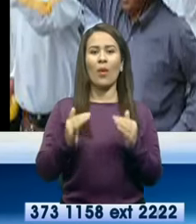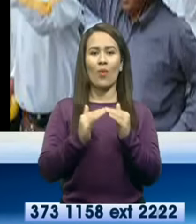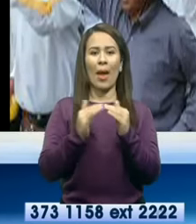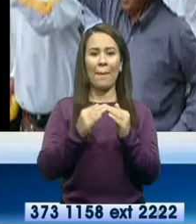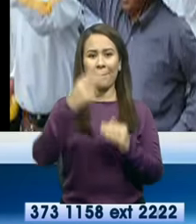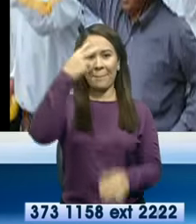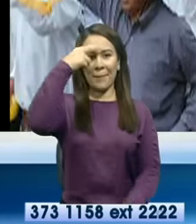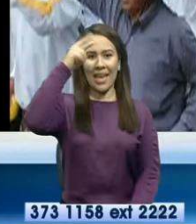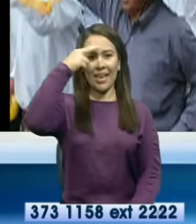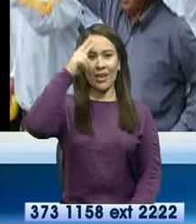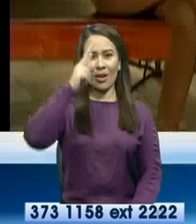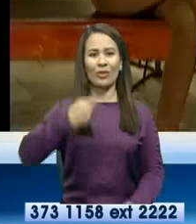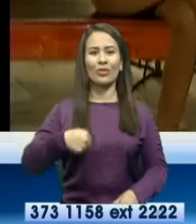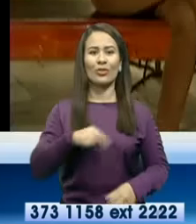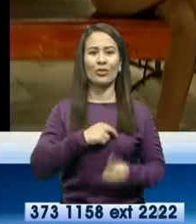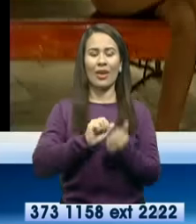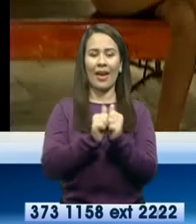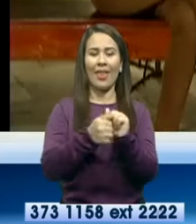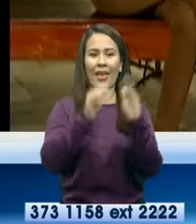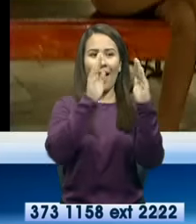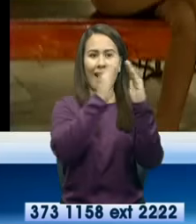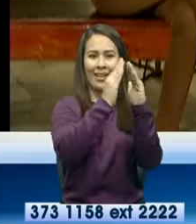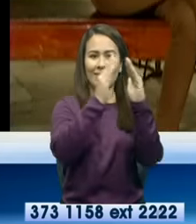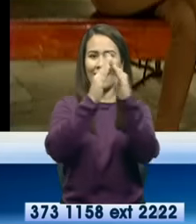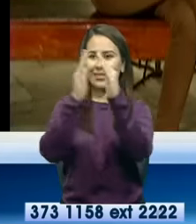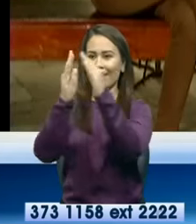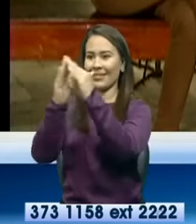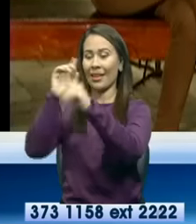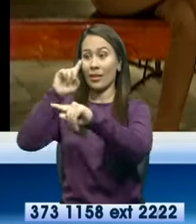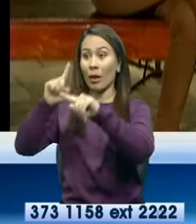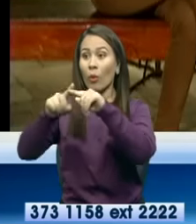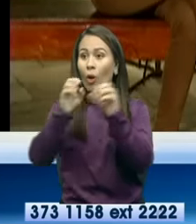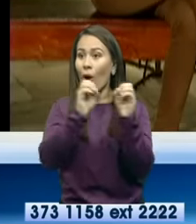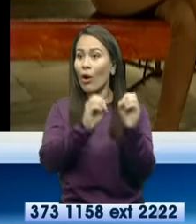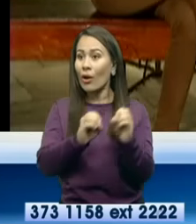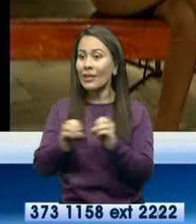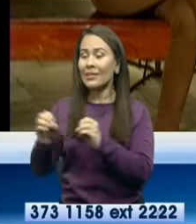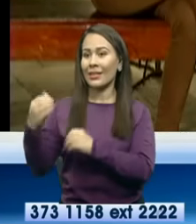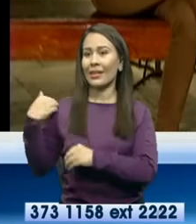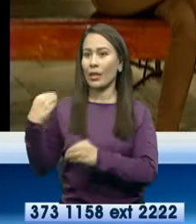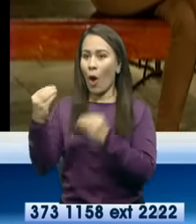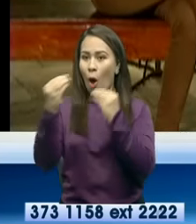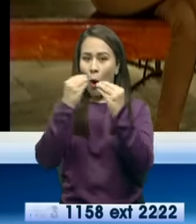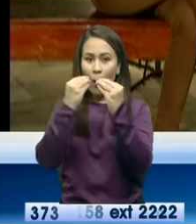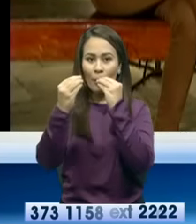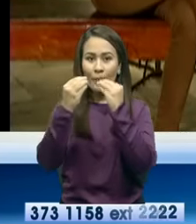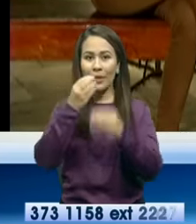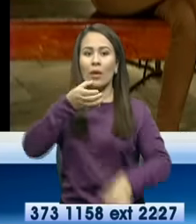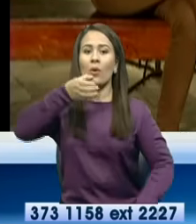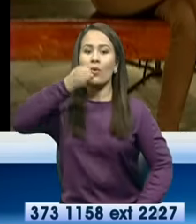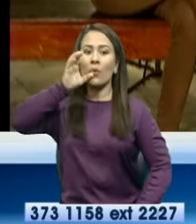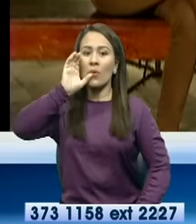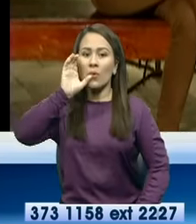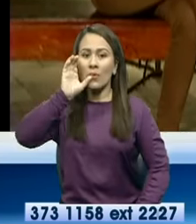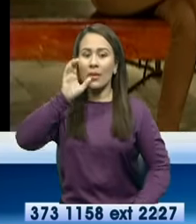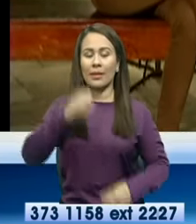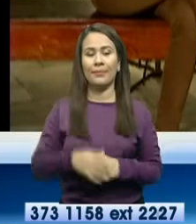mexicano. Nosotros cada casa nos organizamos, tenemos comida, bebida,